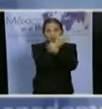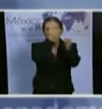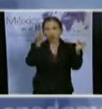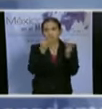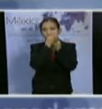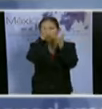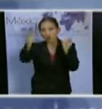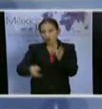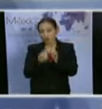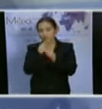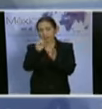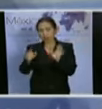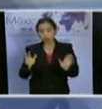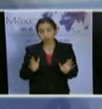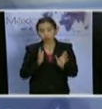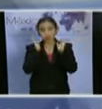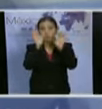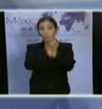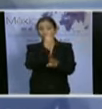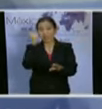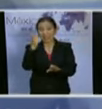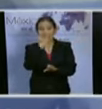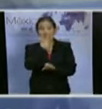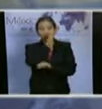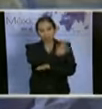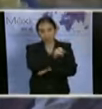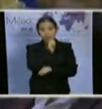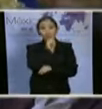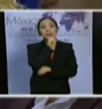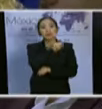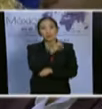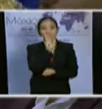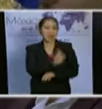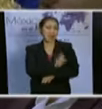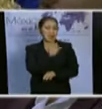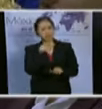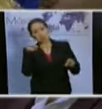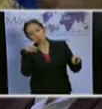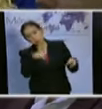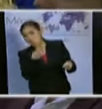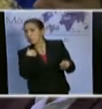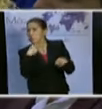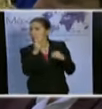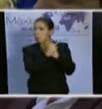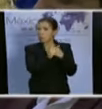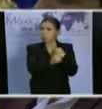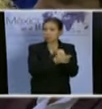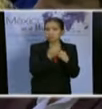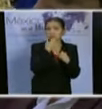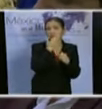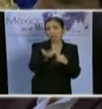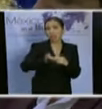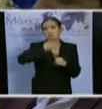que fueron realmente sorprendentes, porque Reino Unido también parece ser una de estas democracias